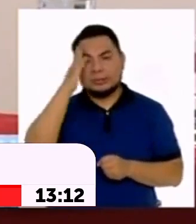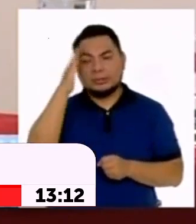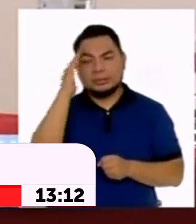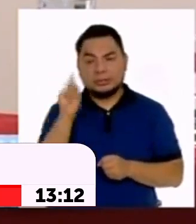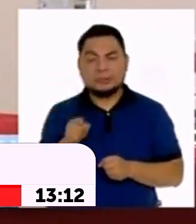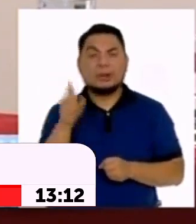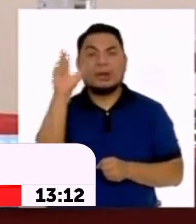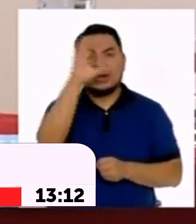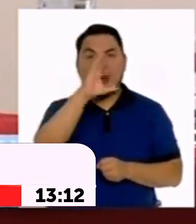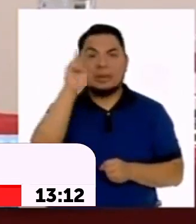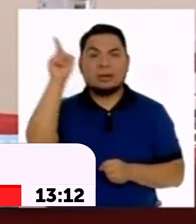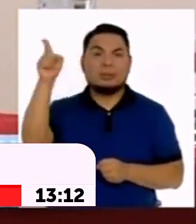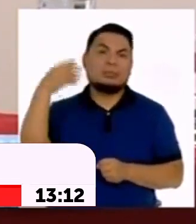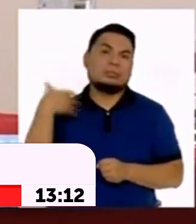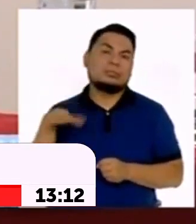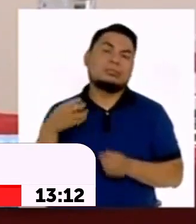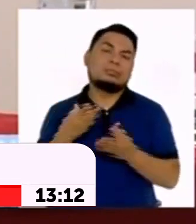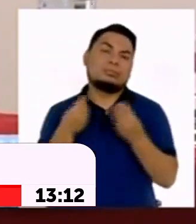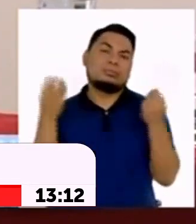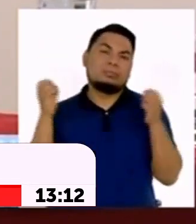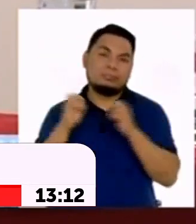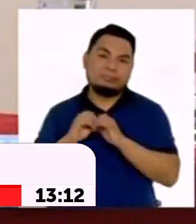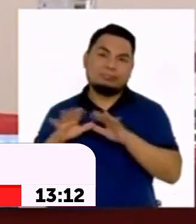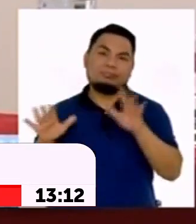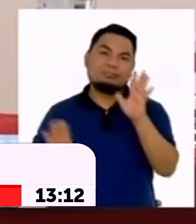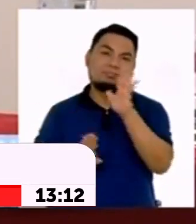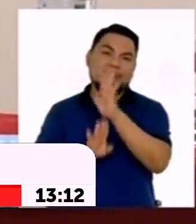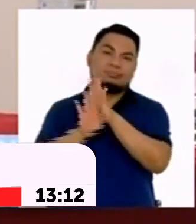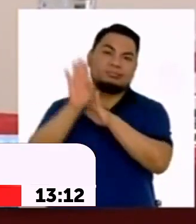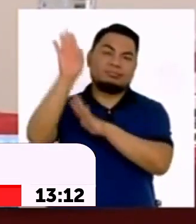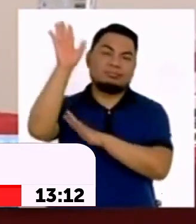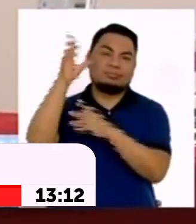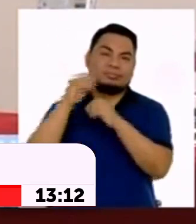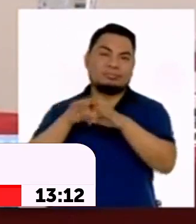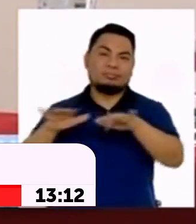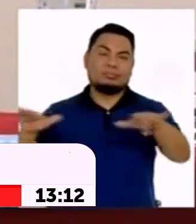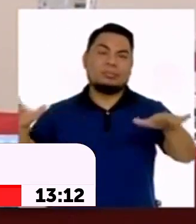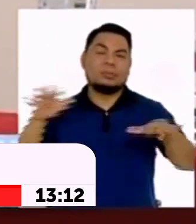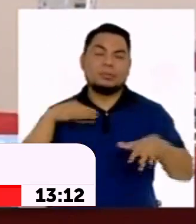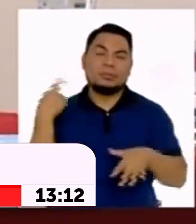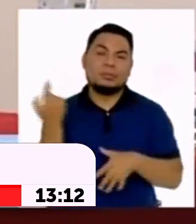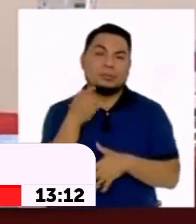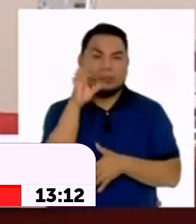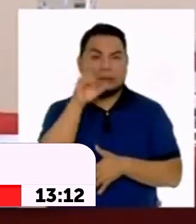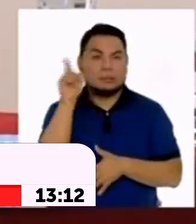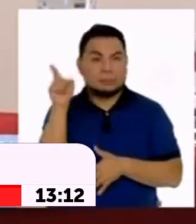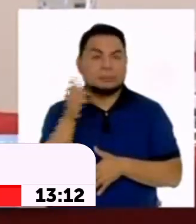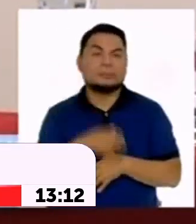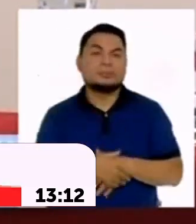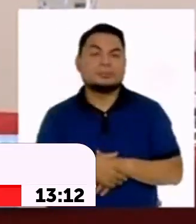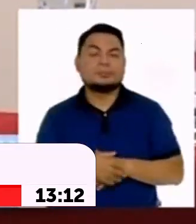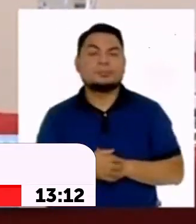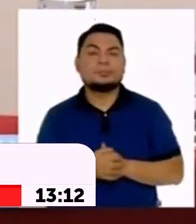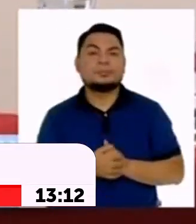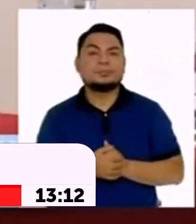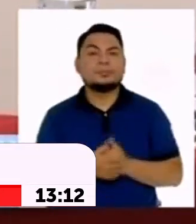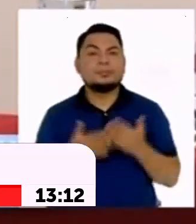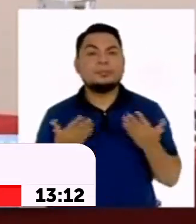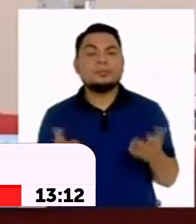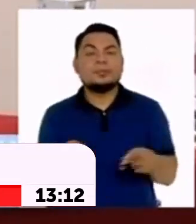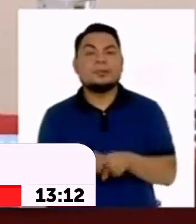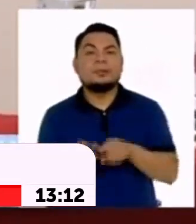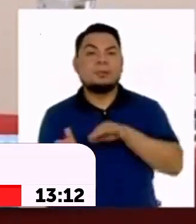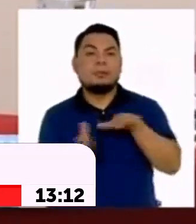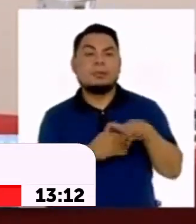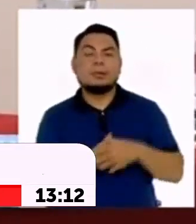sabemos que en Europa está produciendo una elevada cantidad de contagios y de casos. Por otra